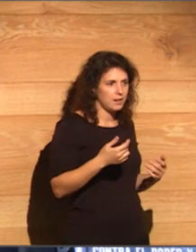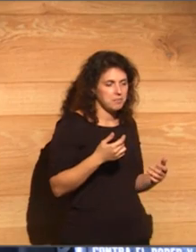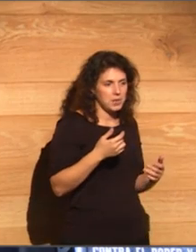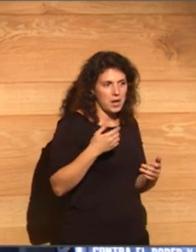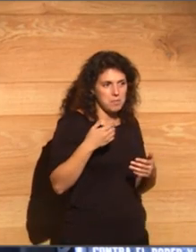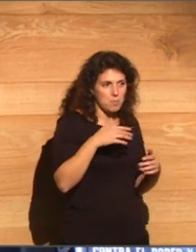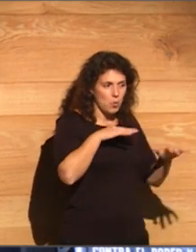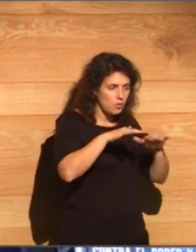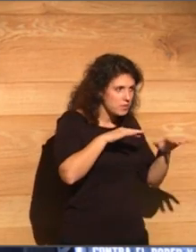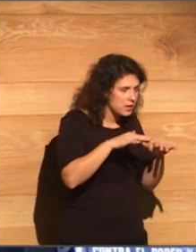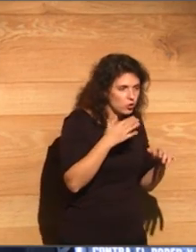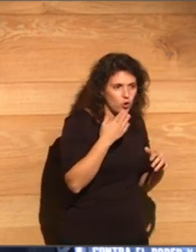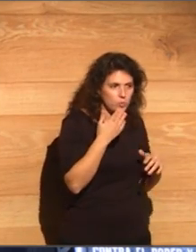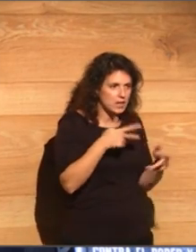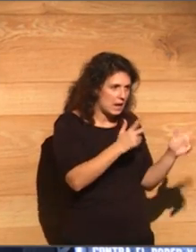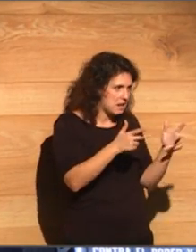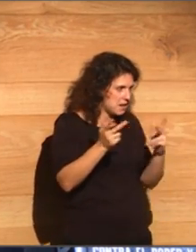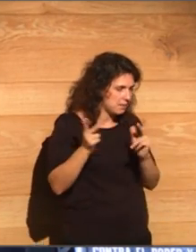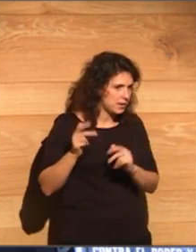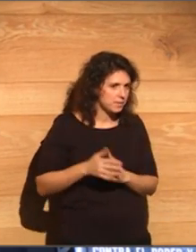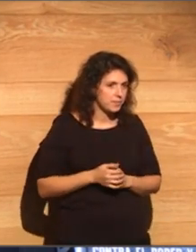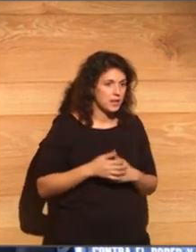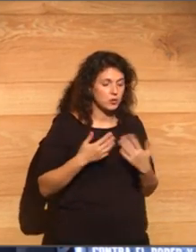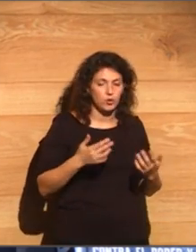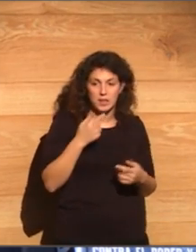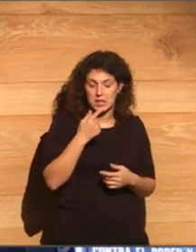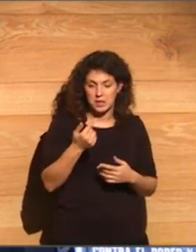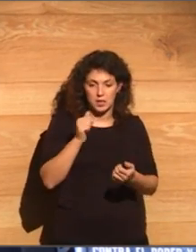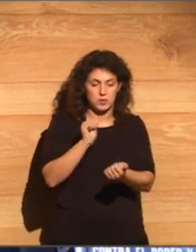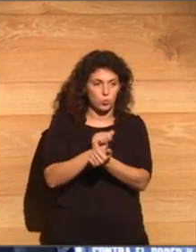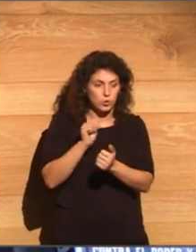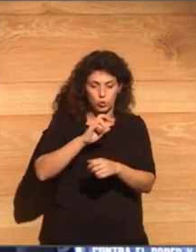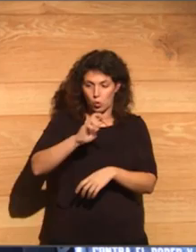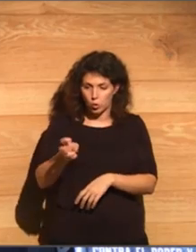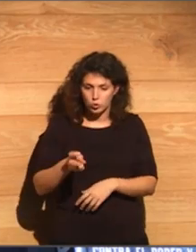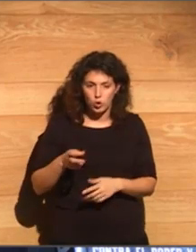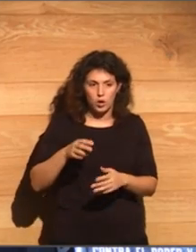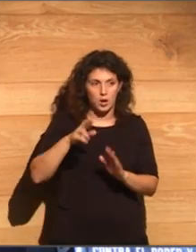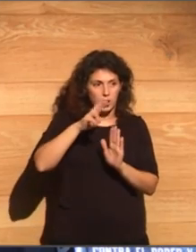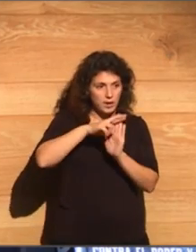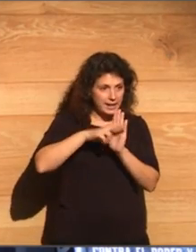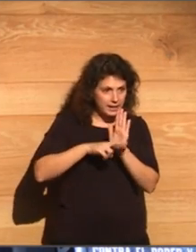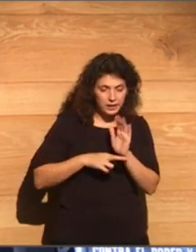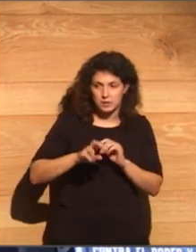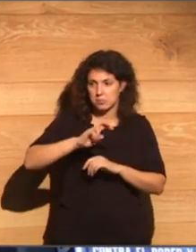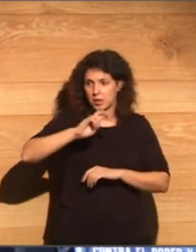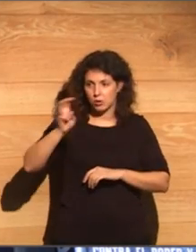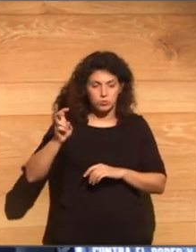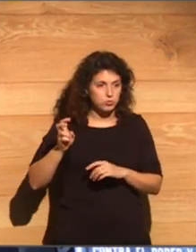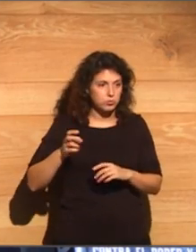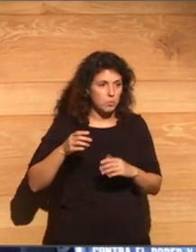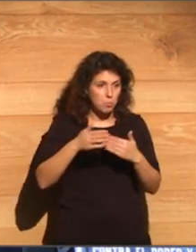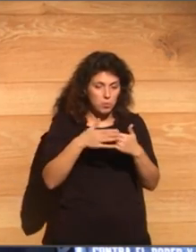mueve por las esquinas. Entonces él sabe que los impuestos son para otros, que las reglas son para otros y que determinadas puertas